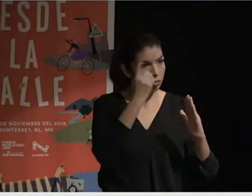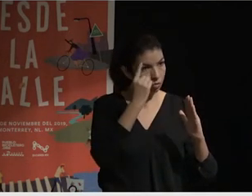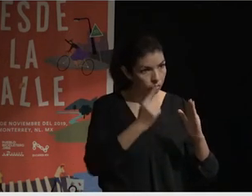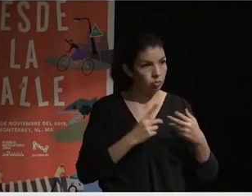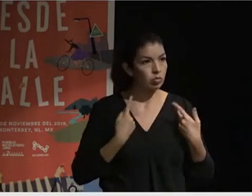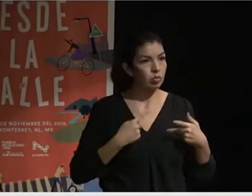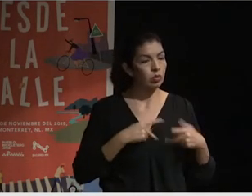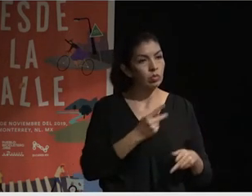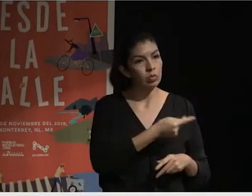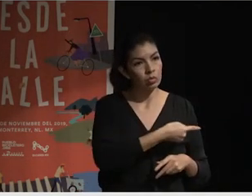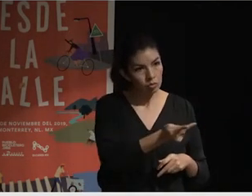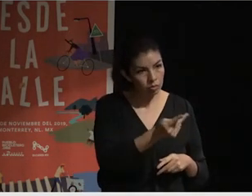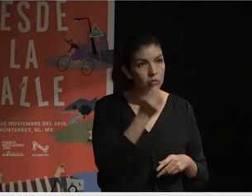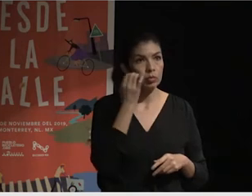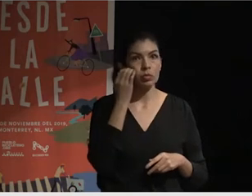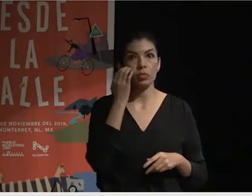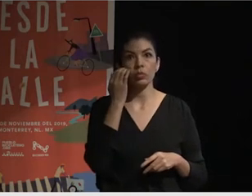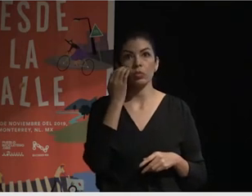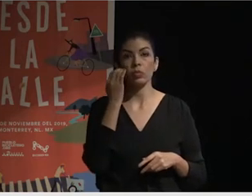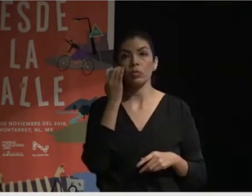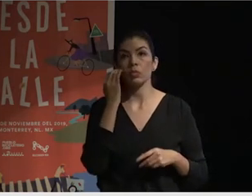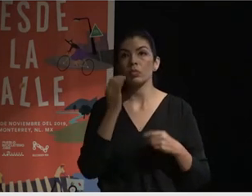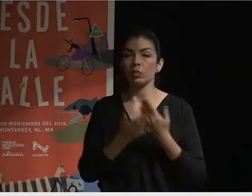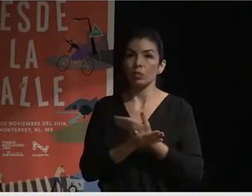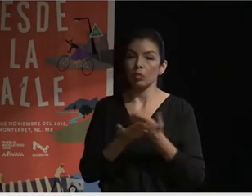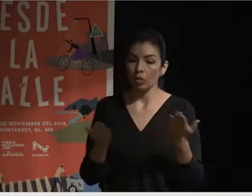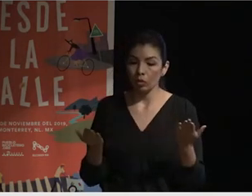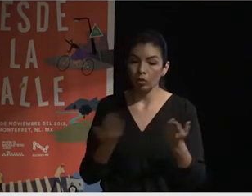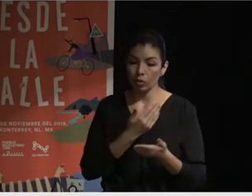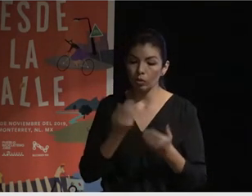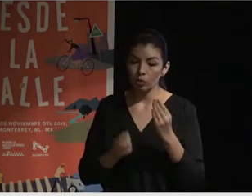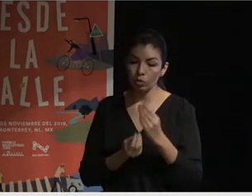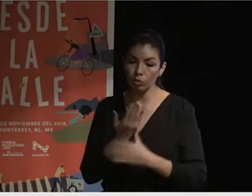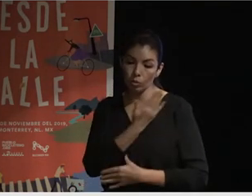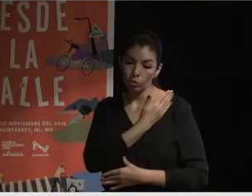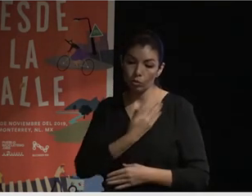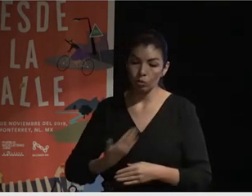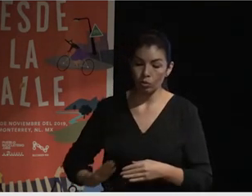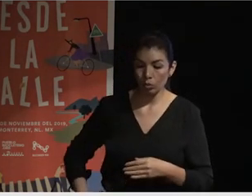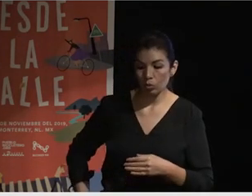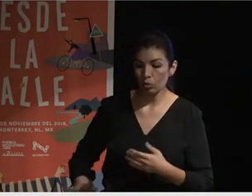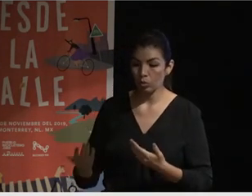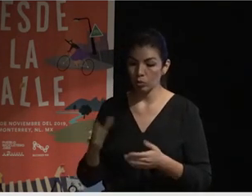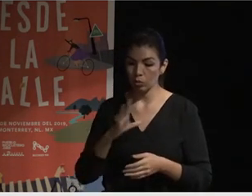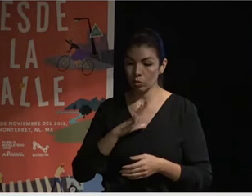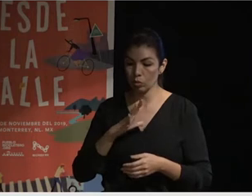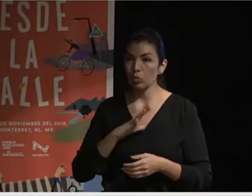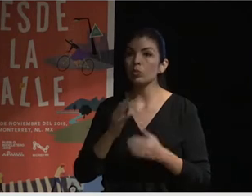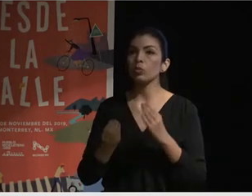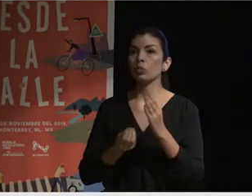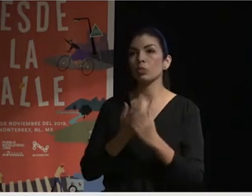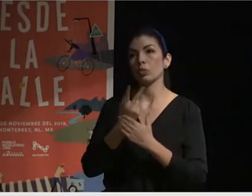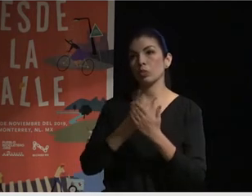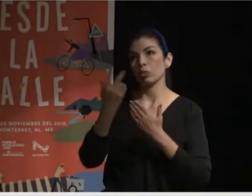para seguir respondiendo, el gobierno de Morena lanza el programa de regeneración urbana y vivienda incluyente. Este se publicó el 4 de